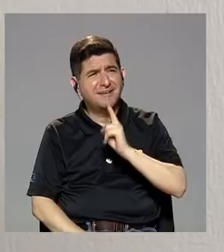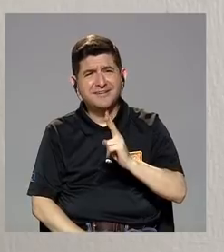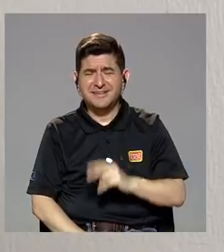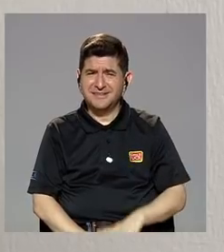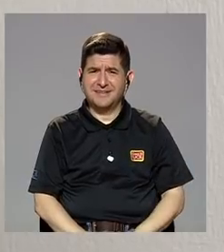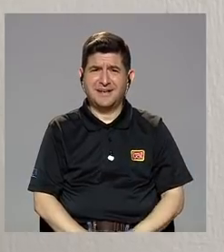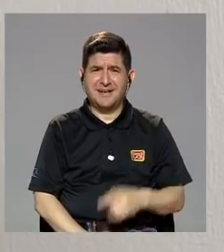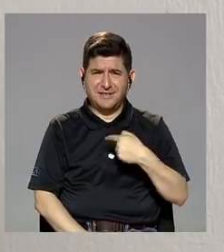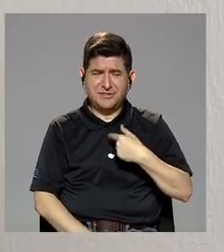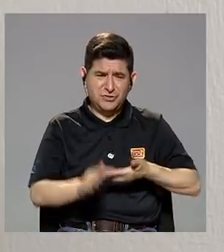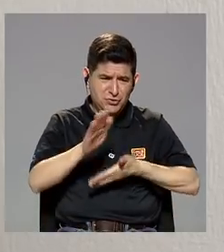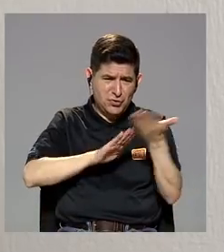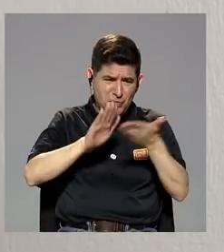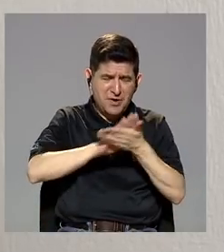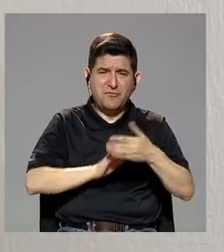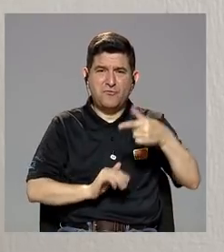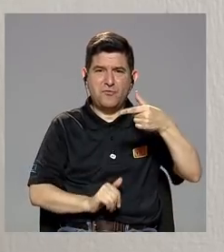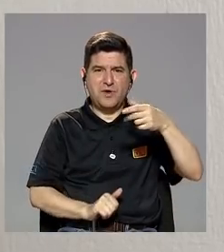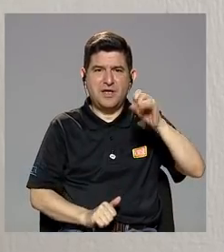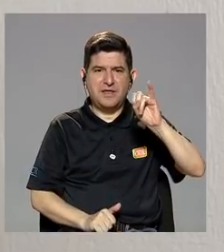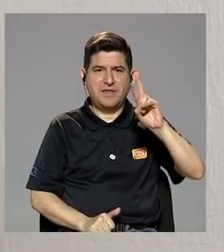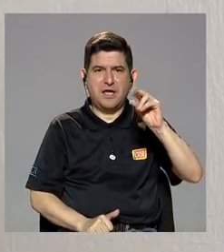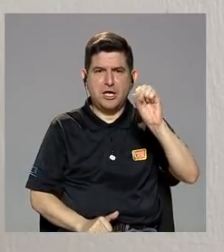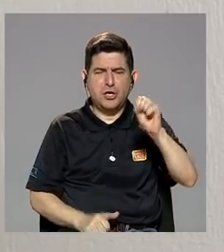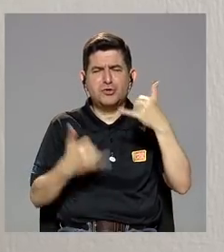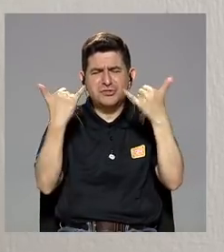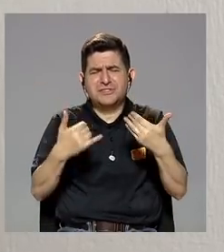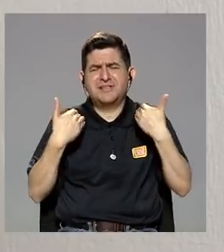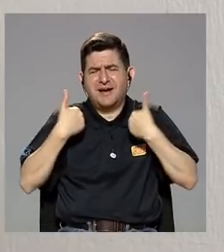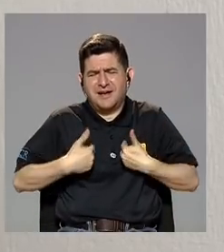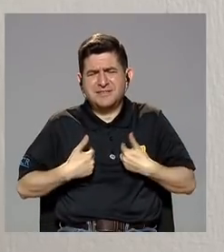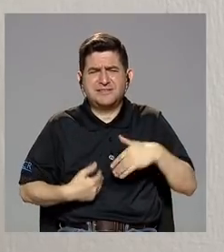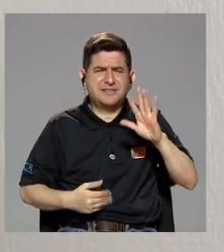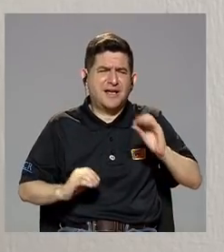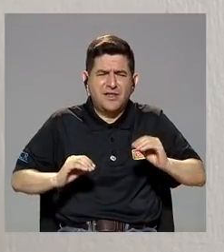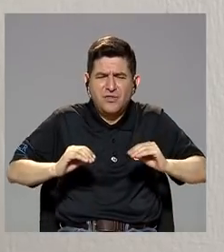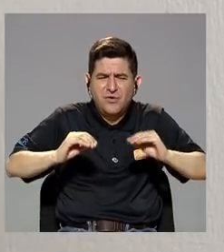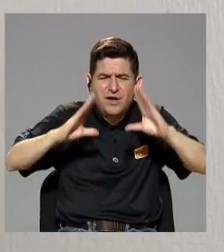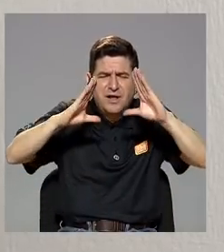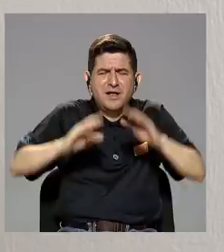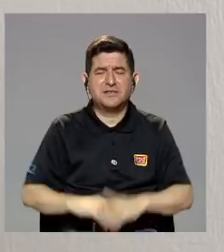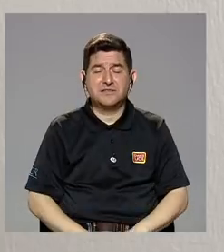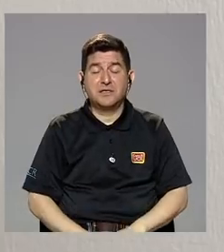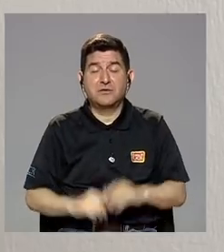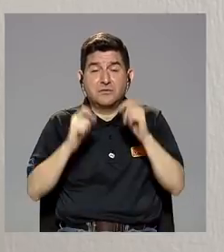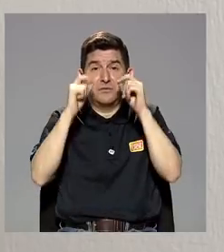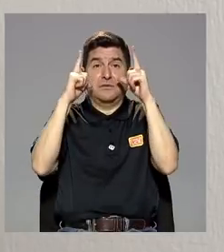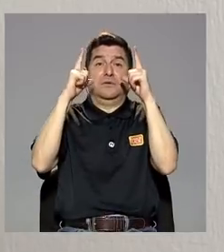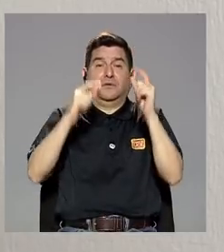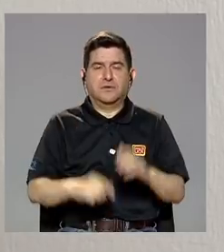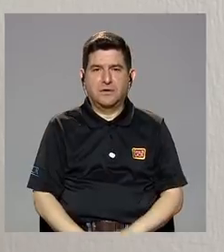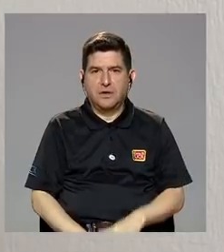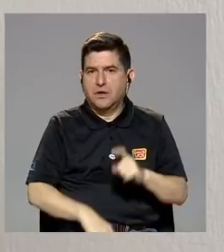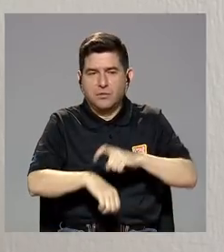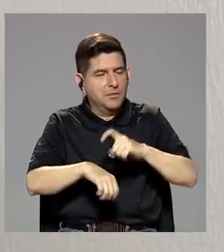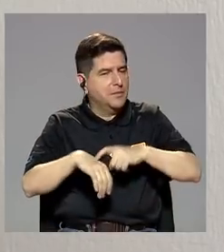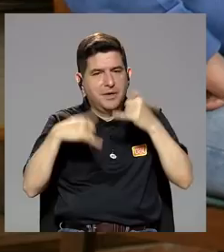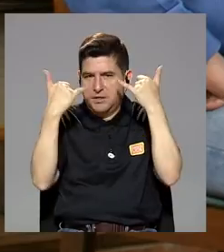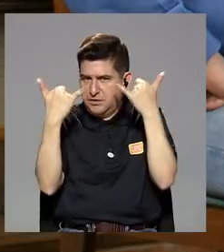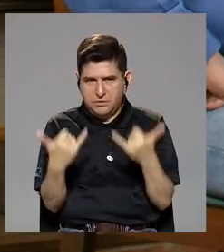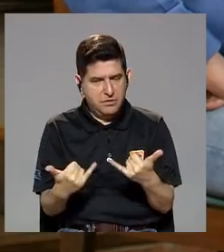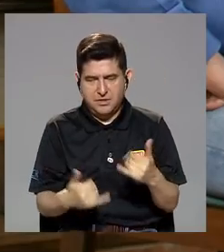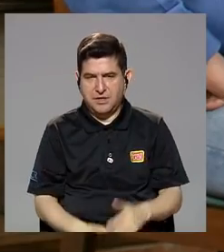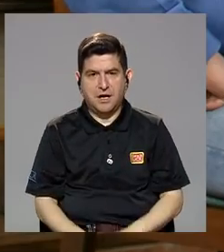mira yo me fui de giros en primer lugar pues ya estaba muy cansado levantarme a las 5 de la mañana todos los días un momento que ya